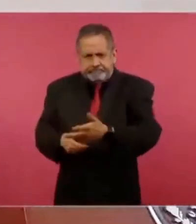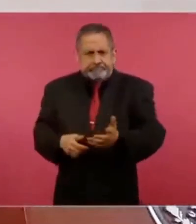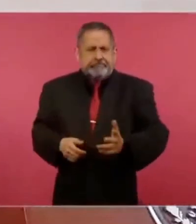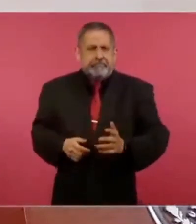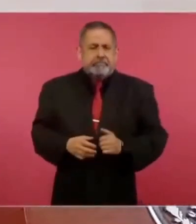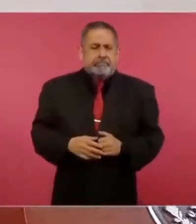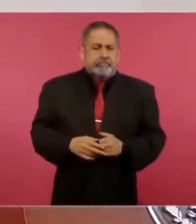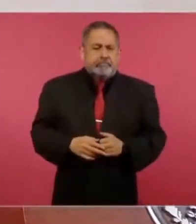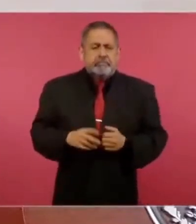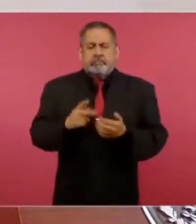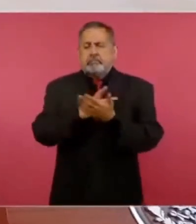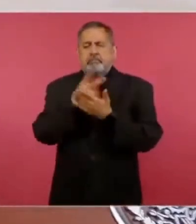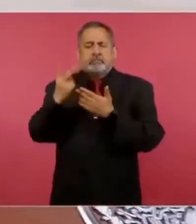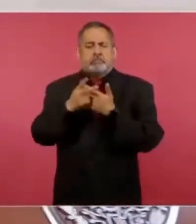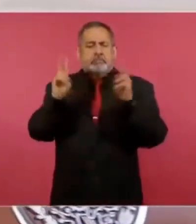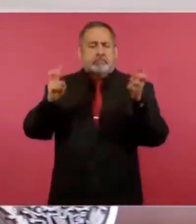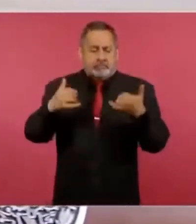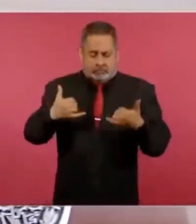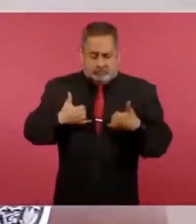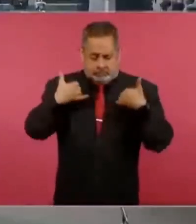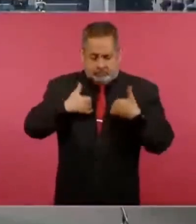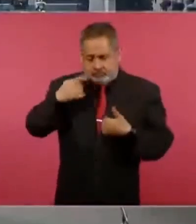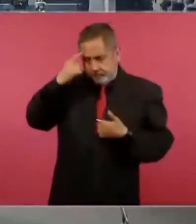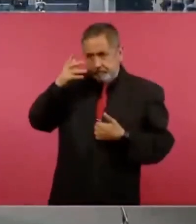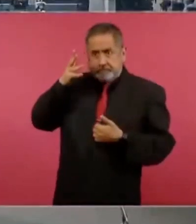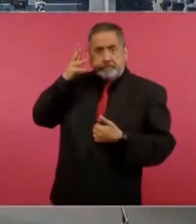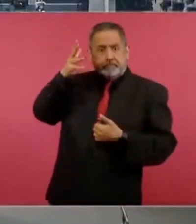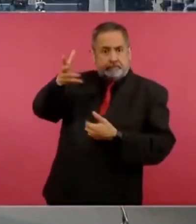Tenemos un programa que se llama Jóvenes Construyendo el Futuro,